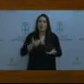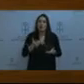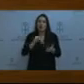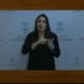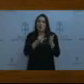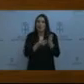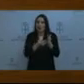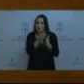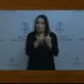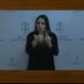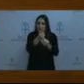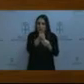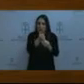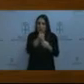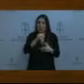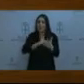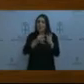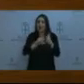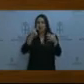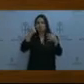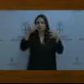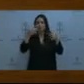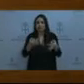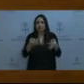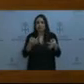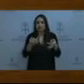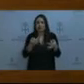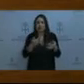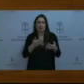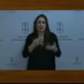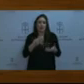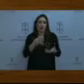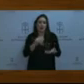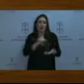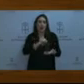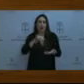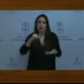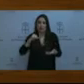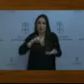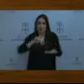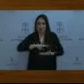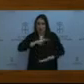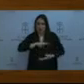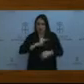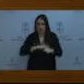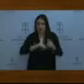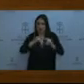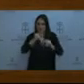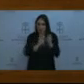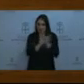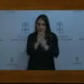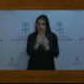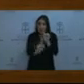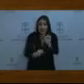que garantice la sustantividad y la autonomía de la obra y servicio. Y que después haya unos